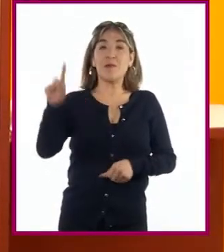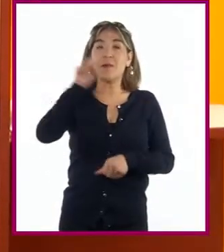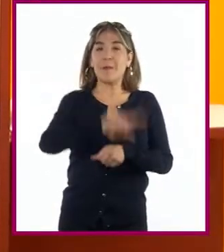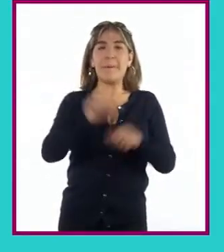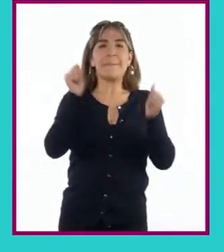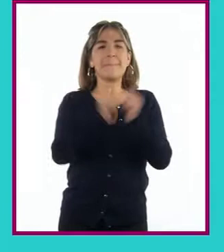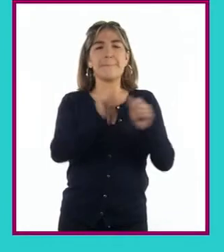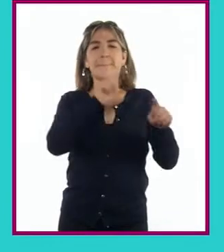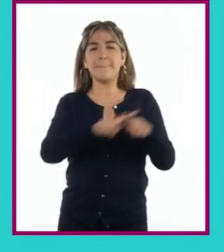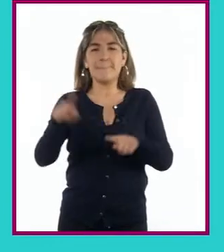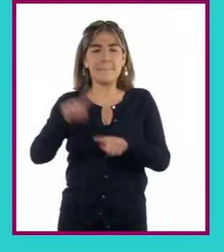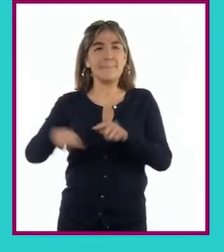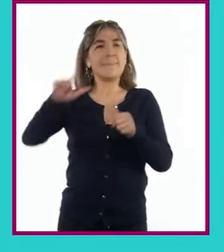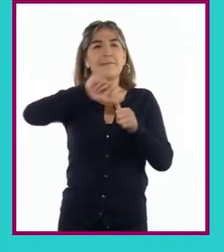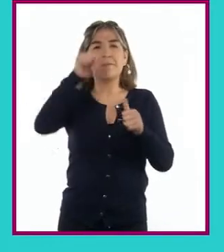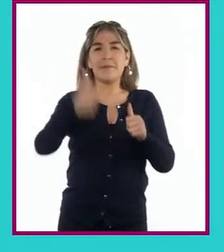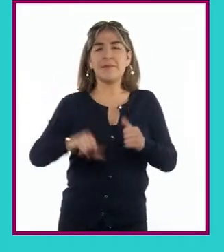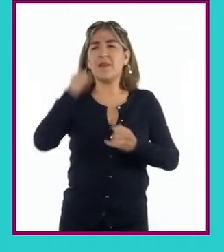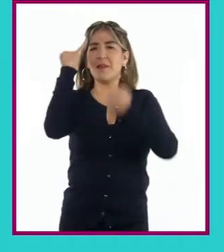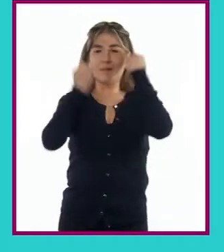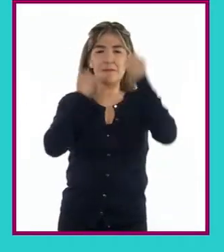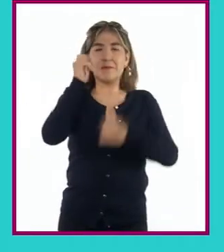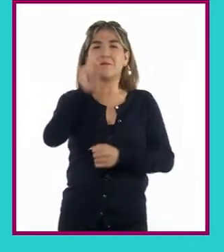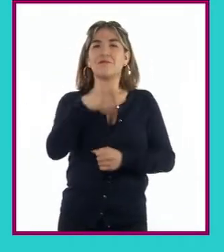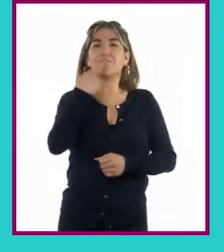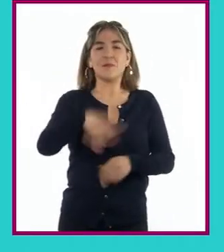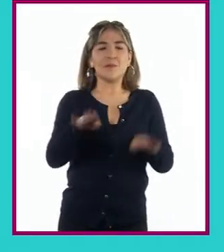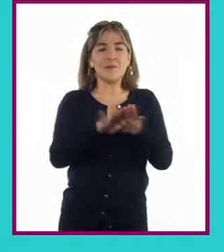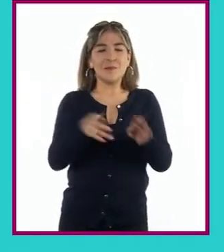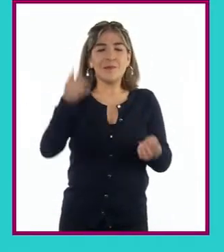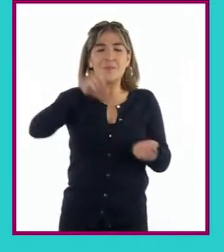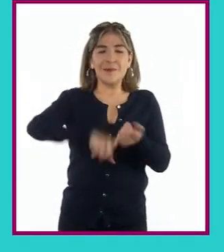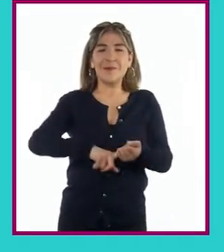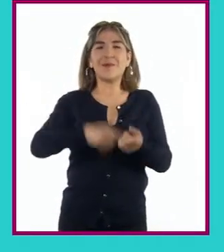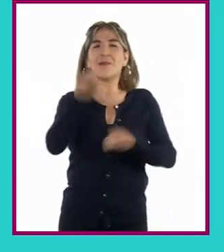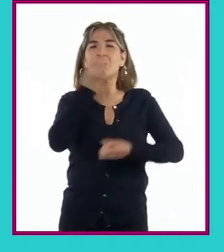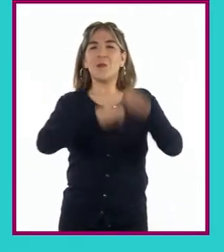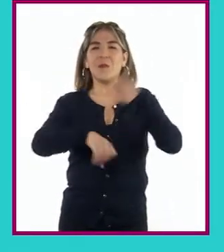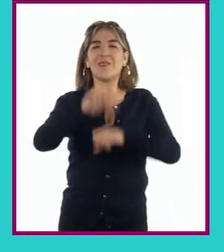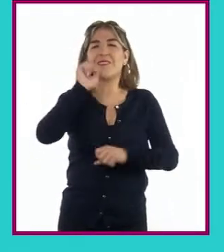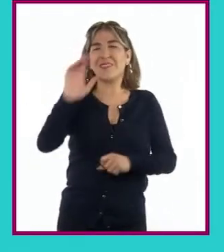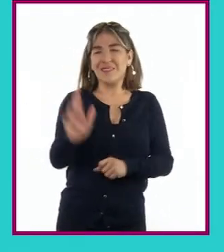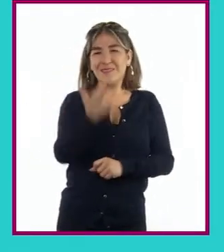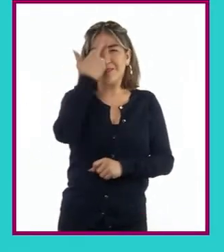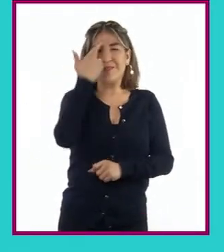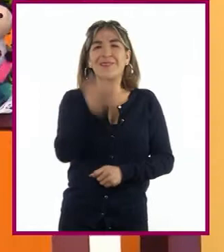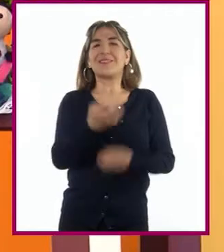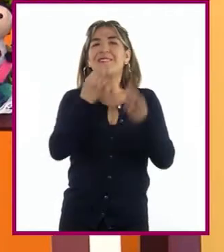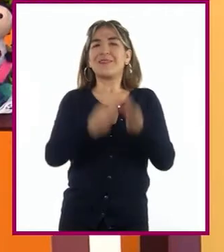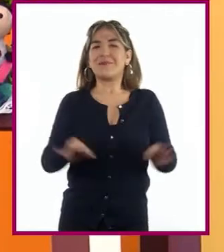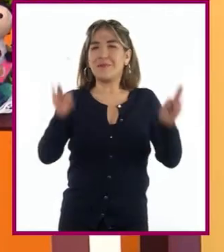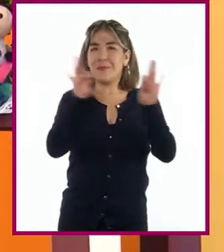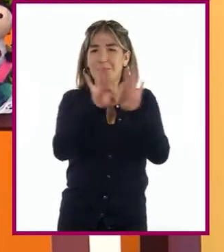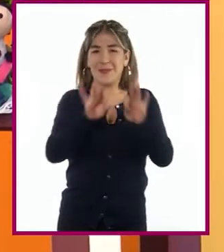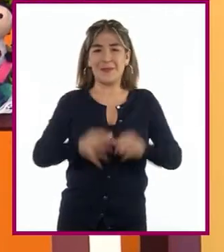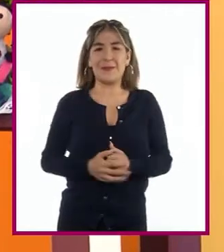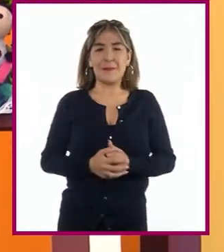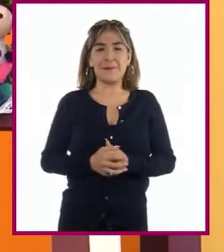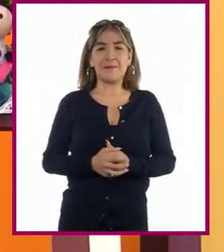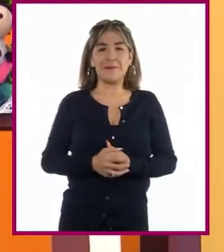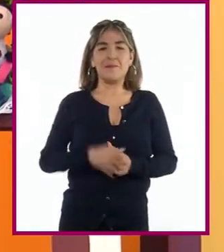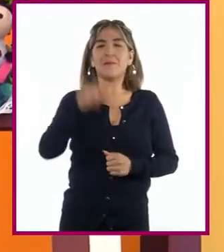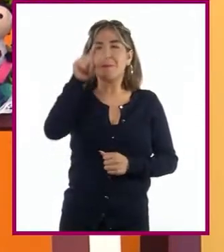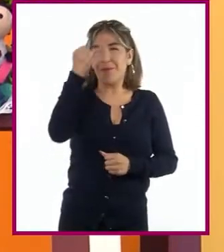los elementos del arte, recrearemos una obra propia en donde plasmaremos un recuerdo significativo. ¿Ustedes